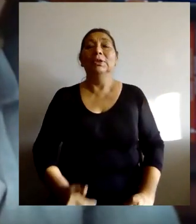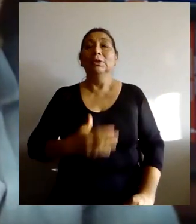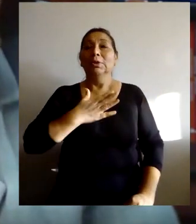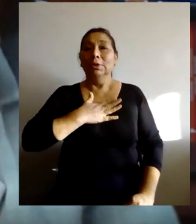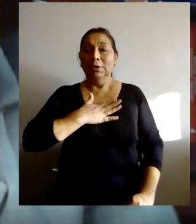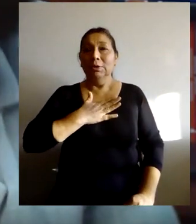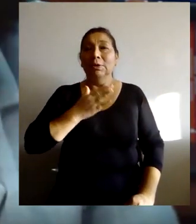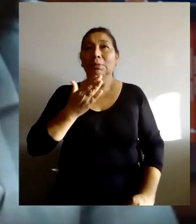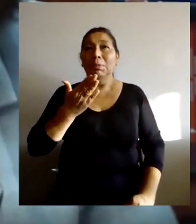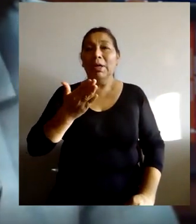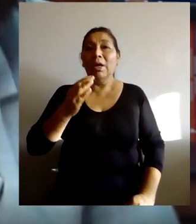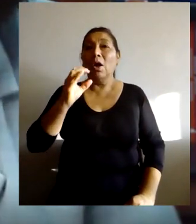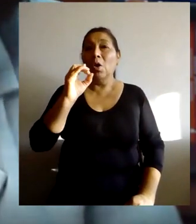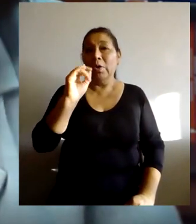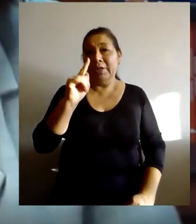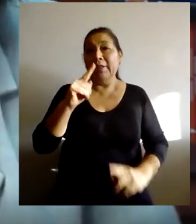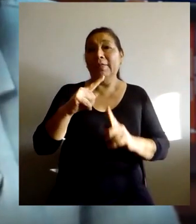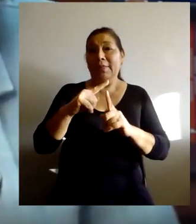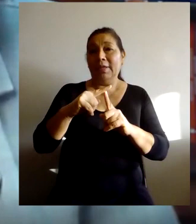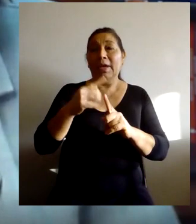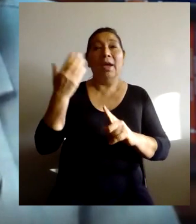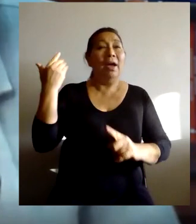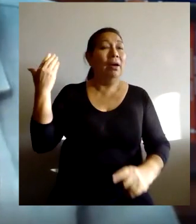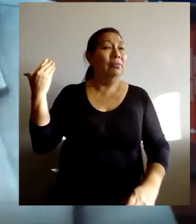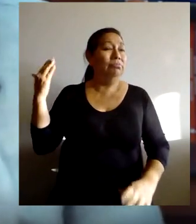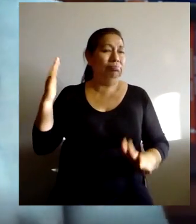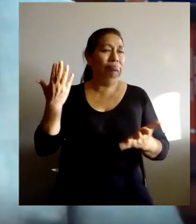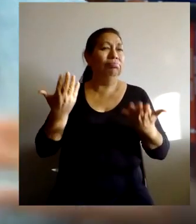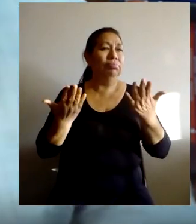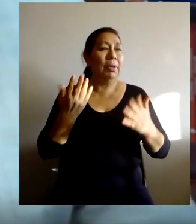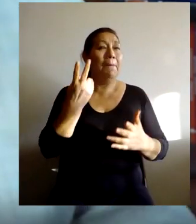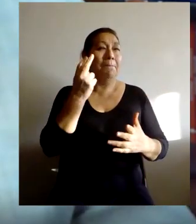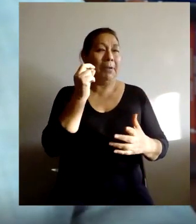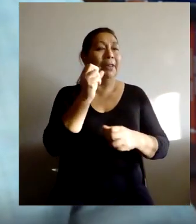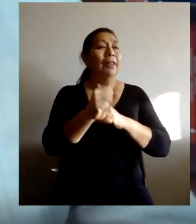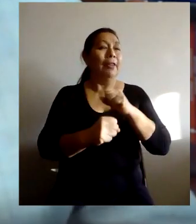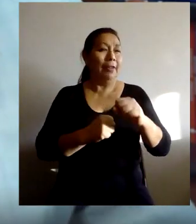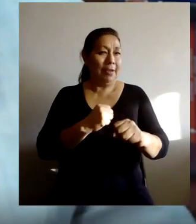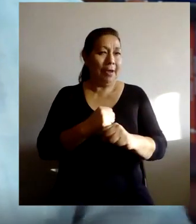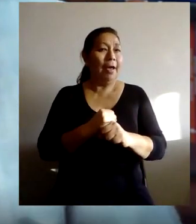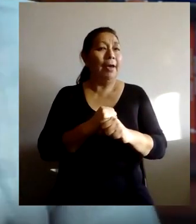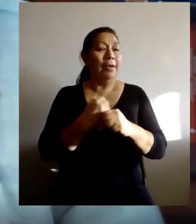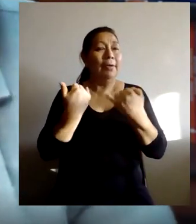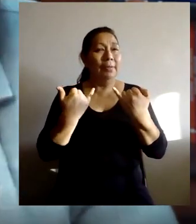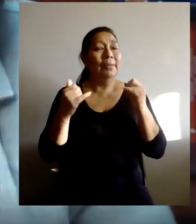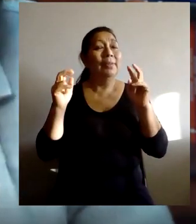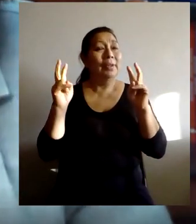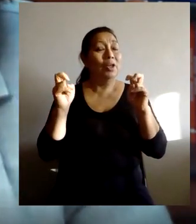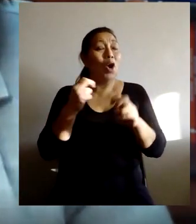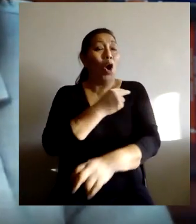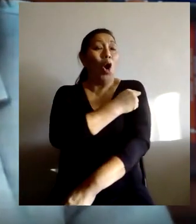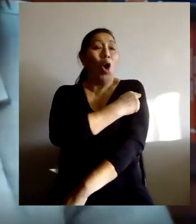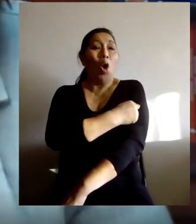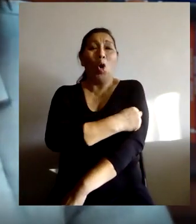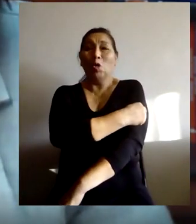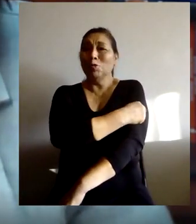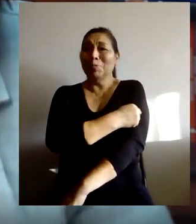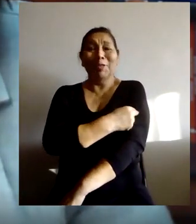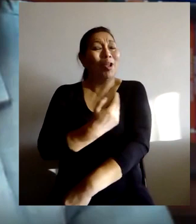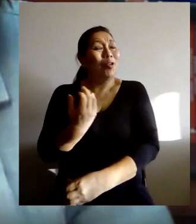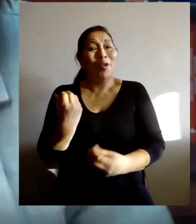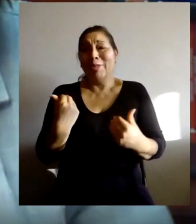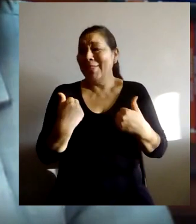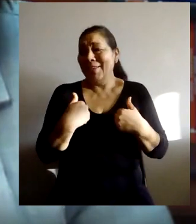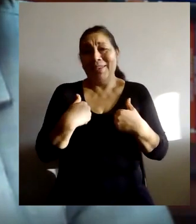las placas OIT. Y es cierto que desde hace más de 20 años, creo que estamos en este tema, los hospitales no